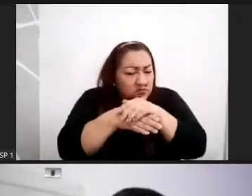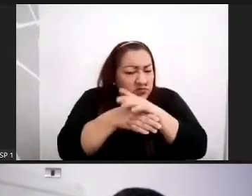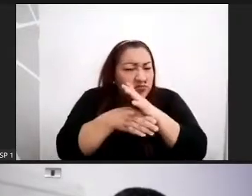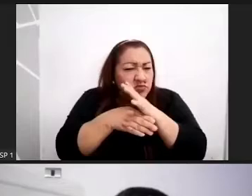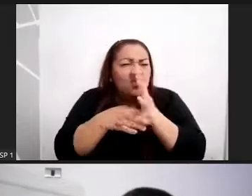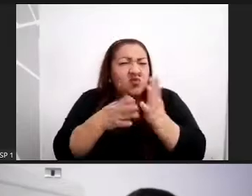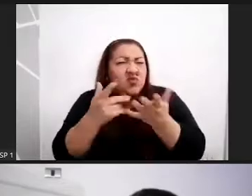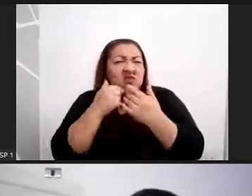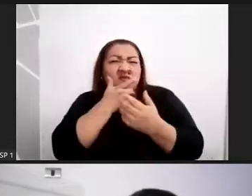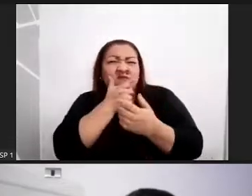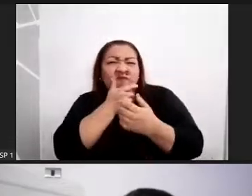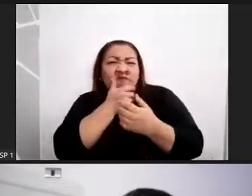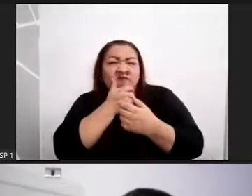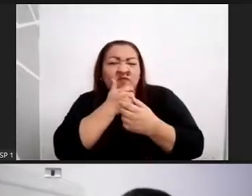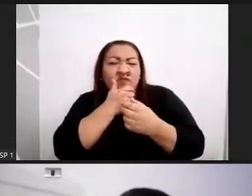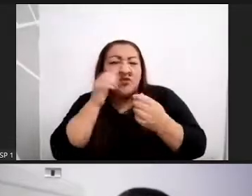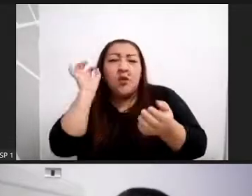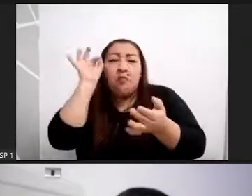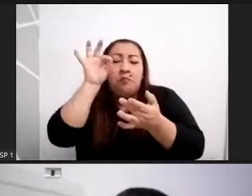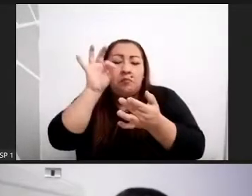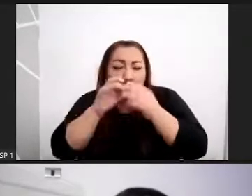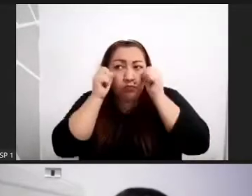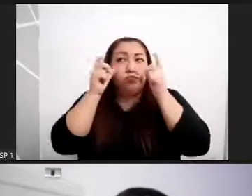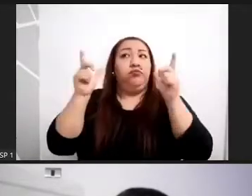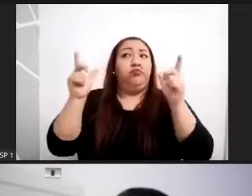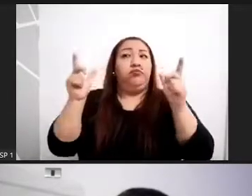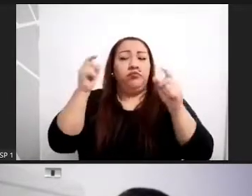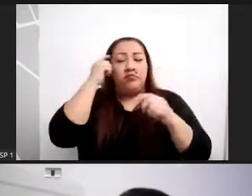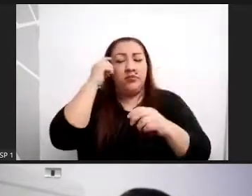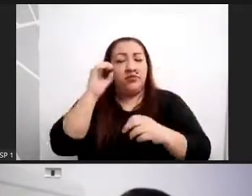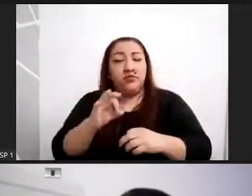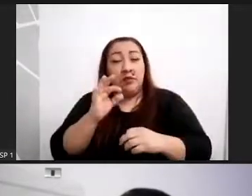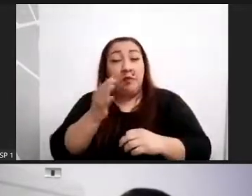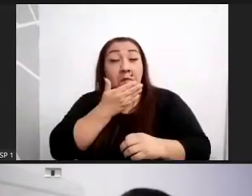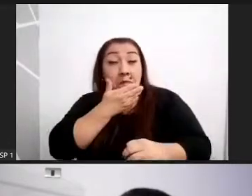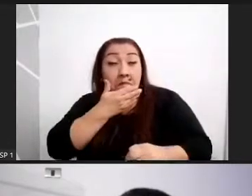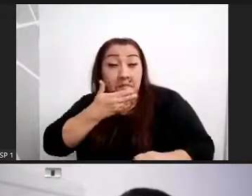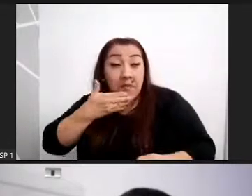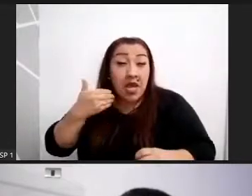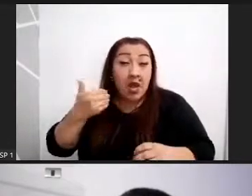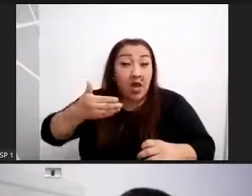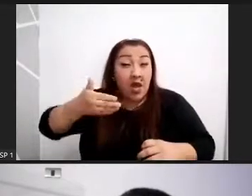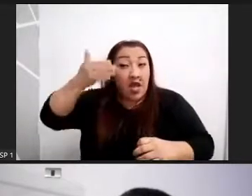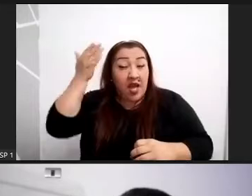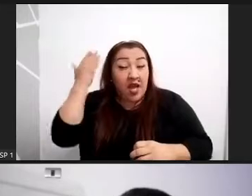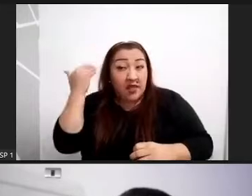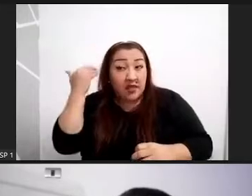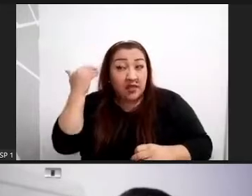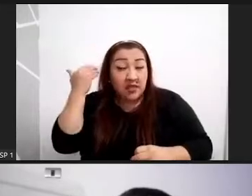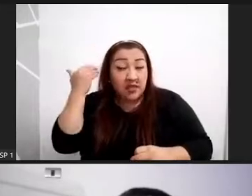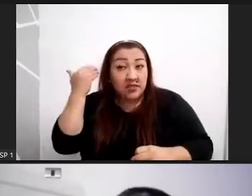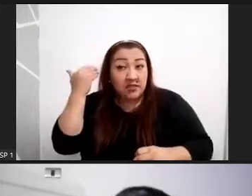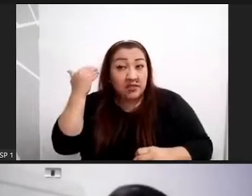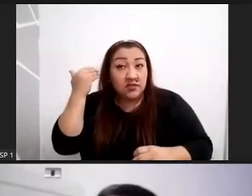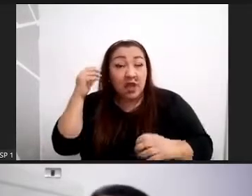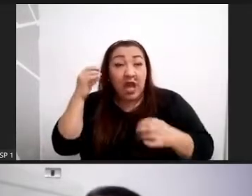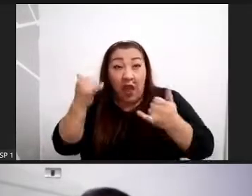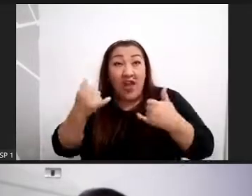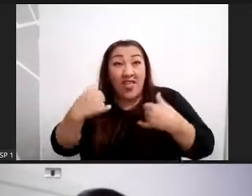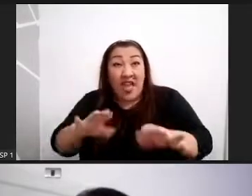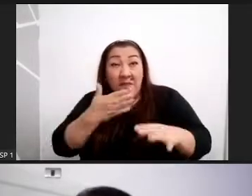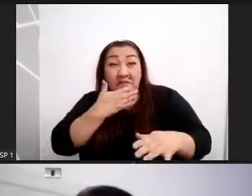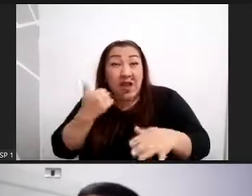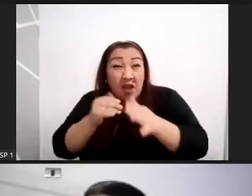de provocador escepticismo. ¿Mejores que antes? Es decir, ¿el drama de la